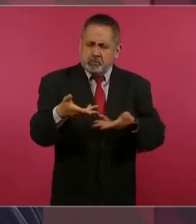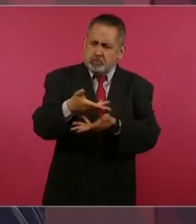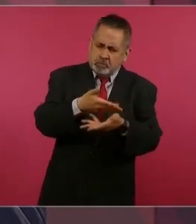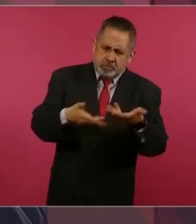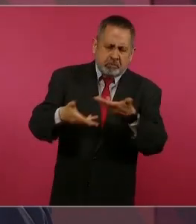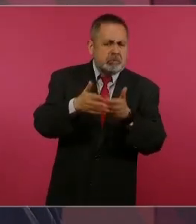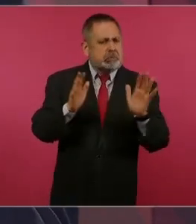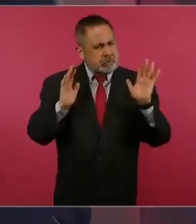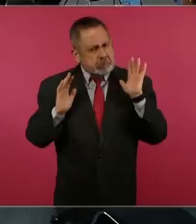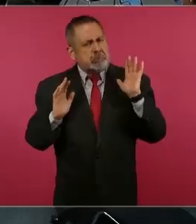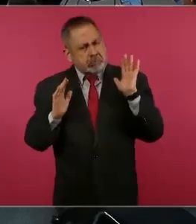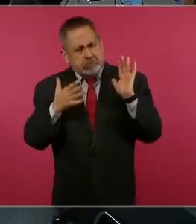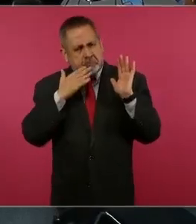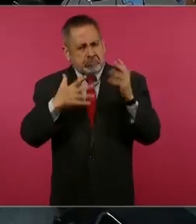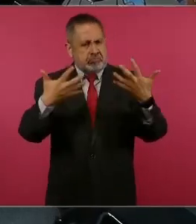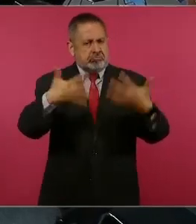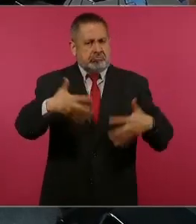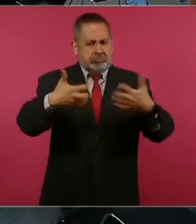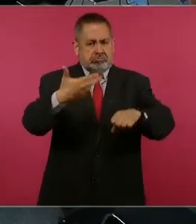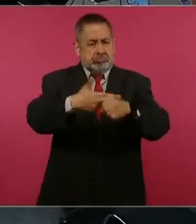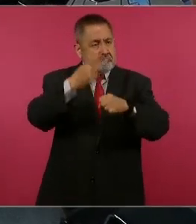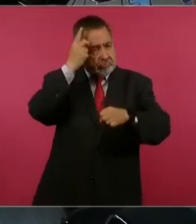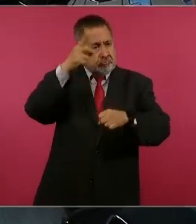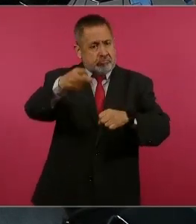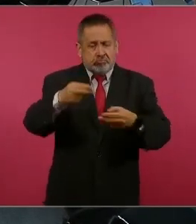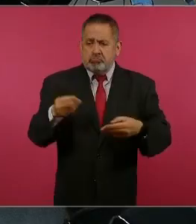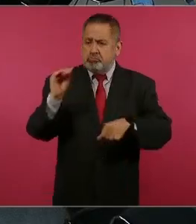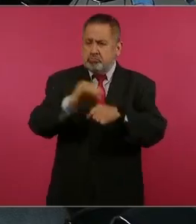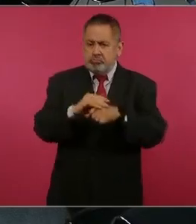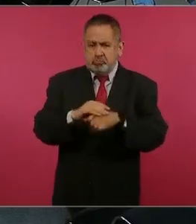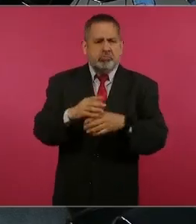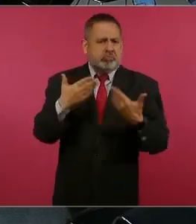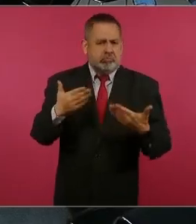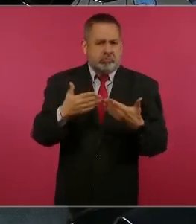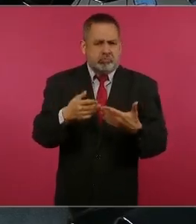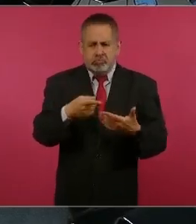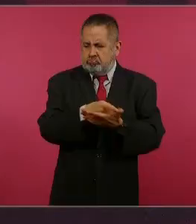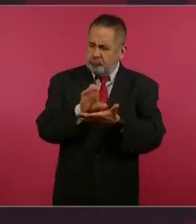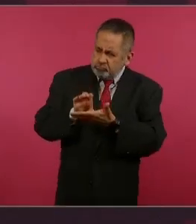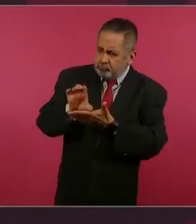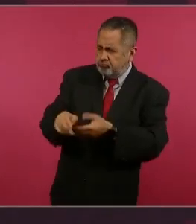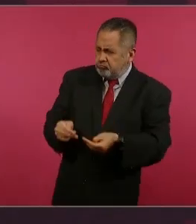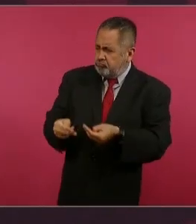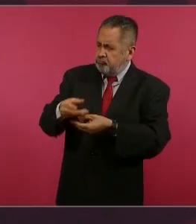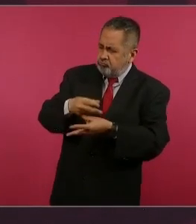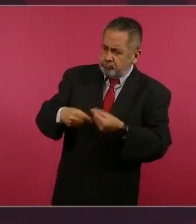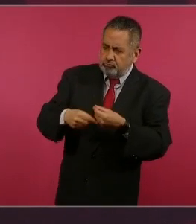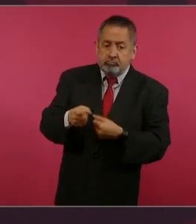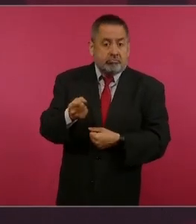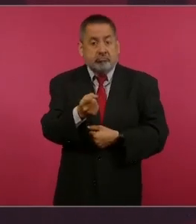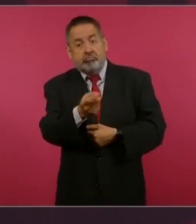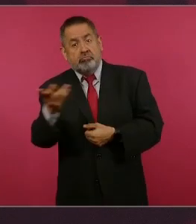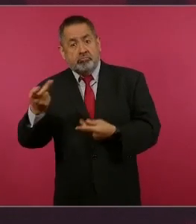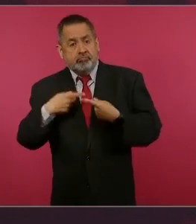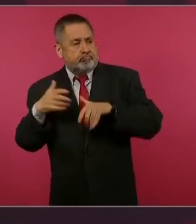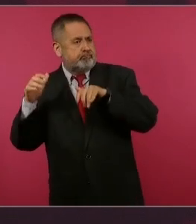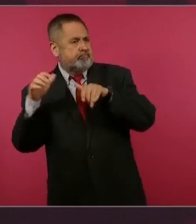la que hacen los empresarios porque invierten, generan